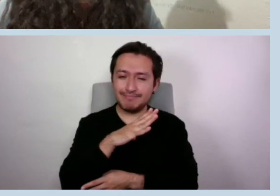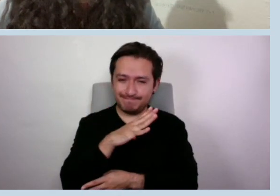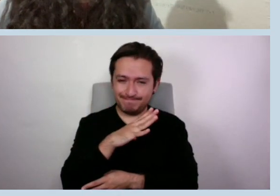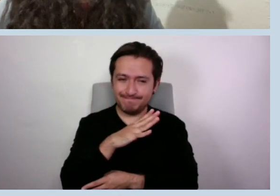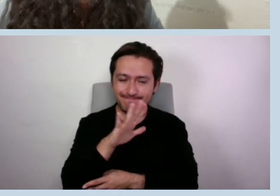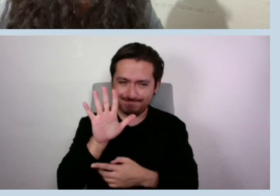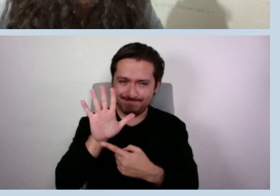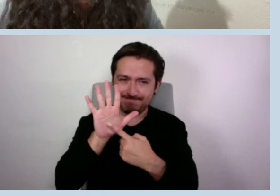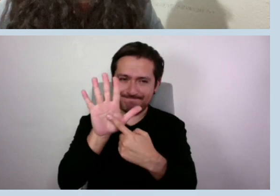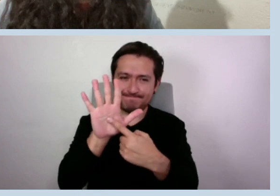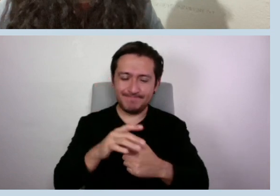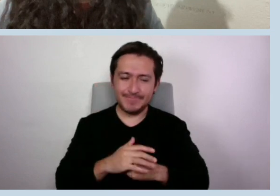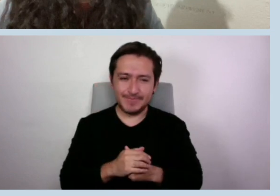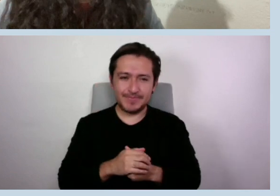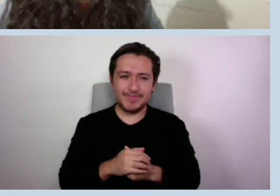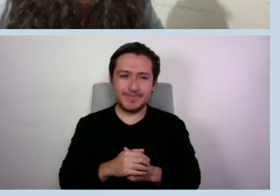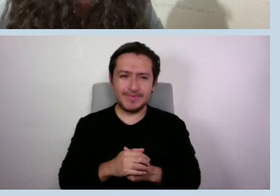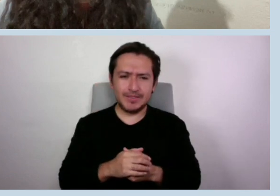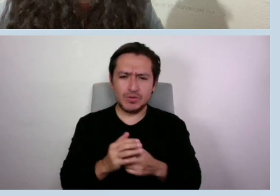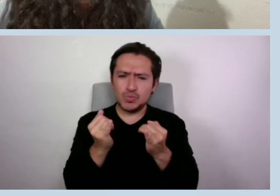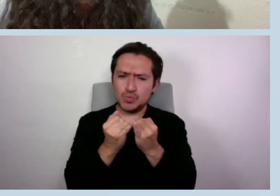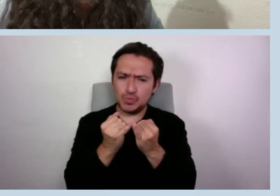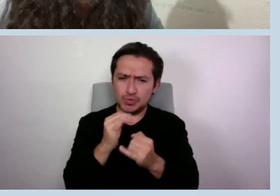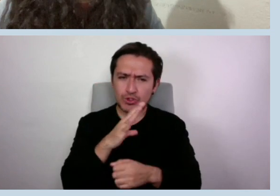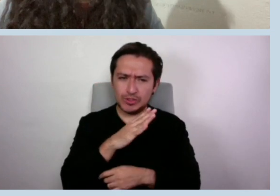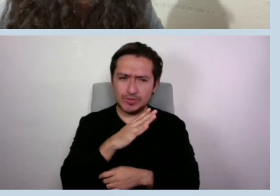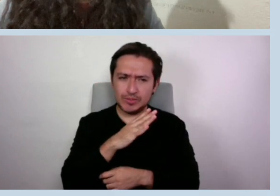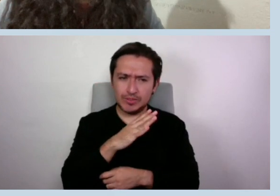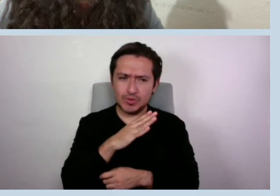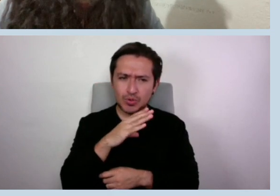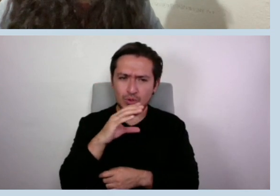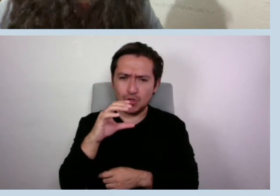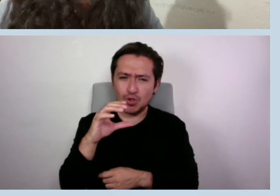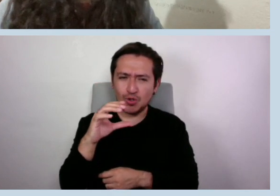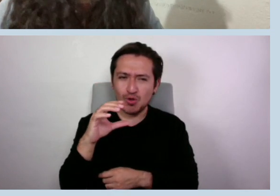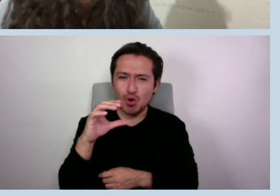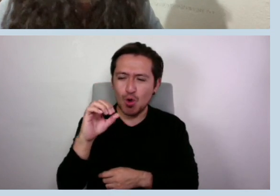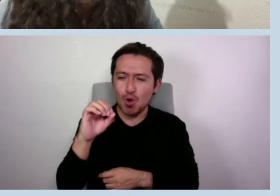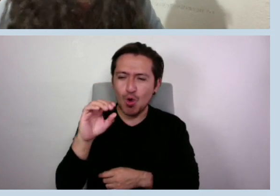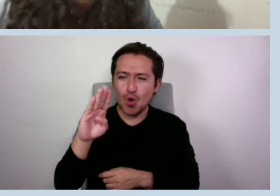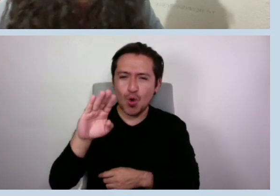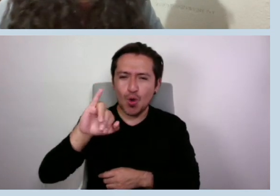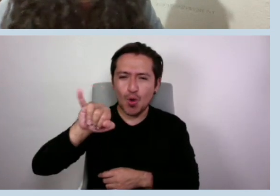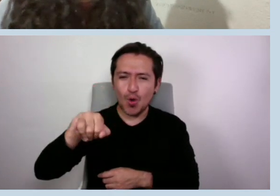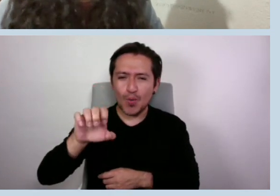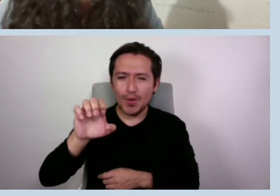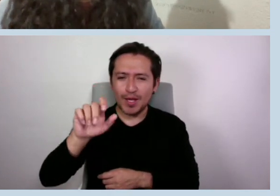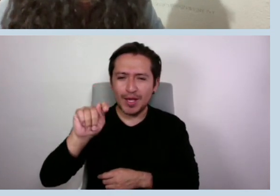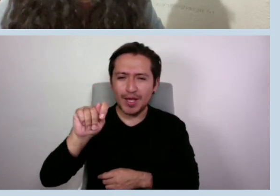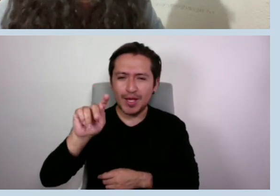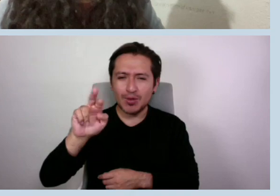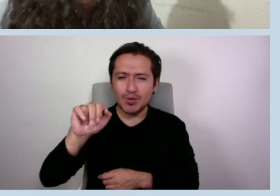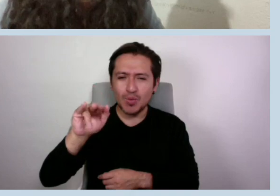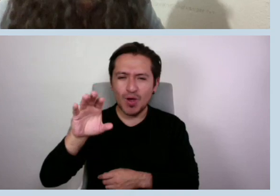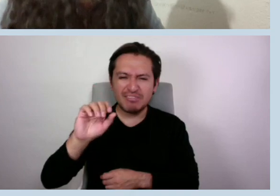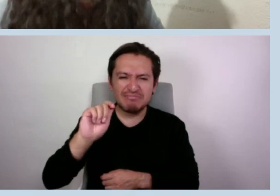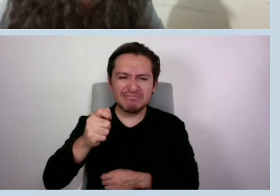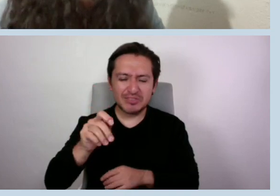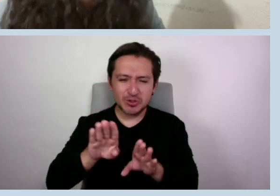e vamos a tener también un objetar y una